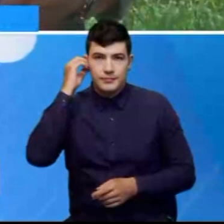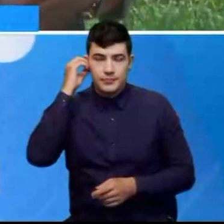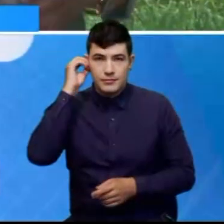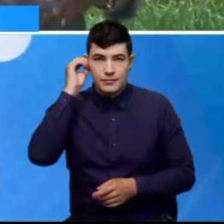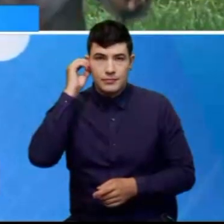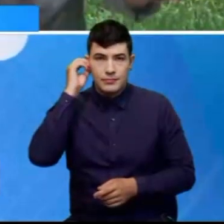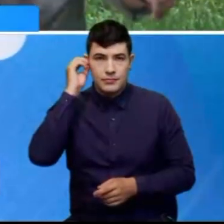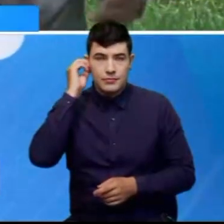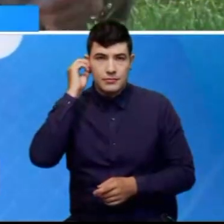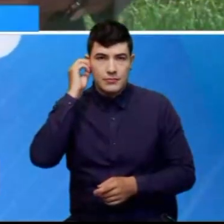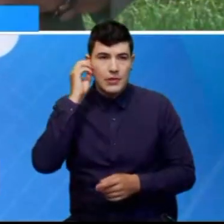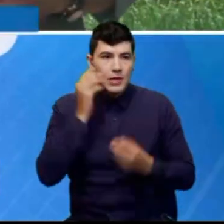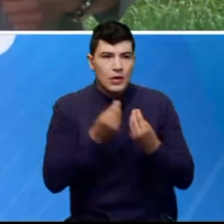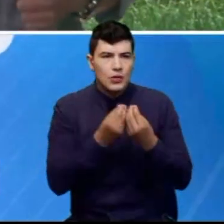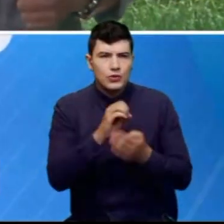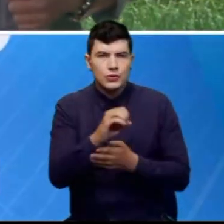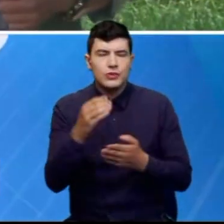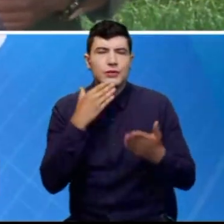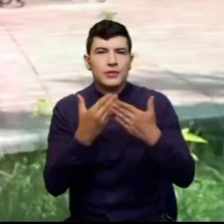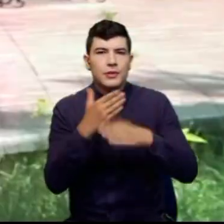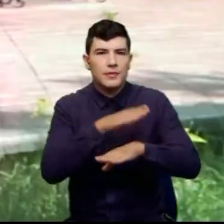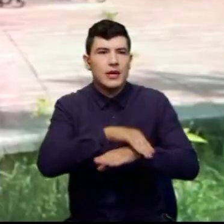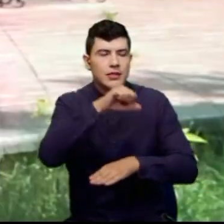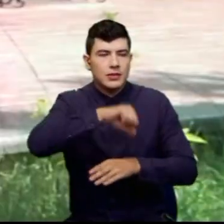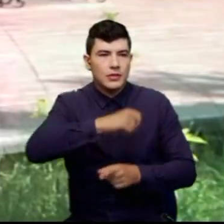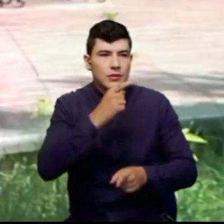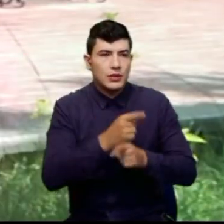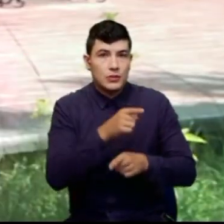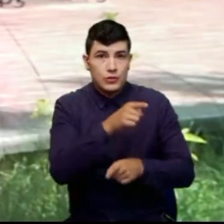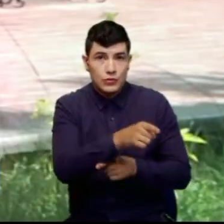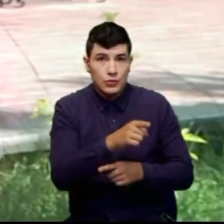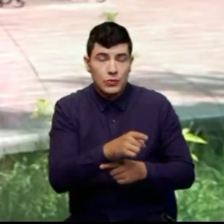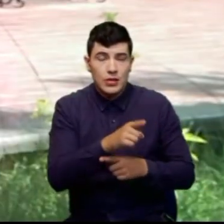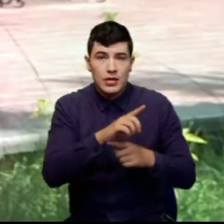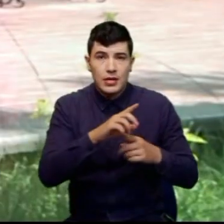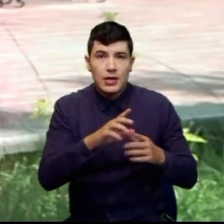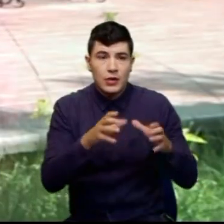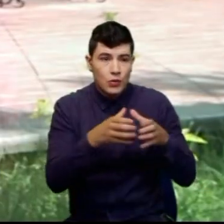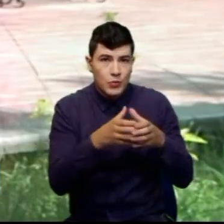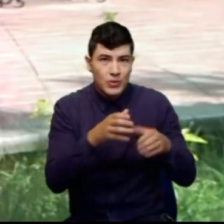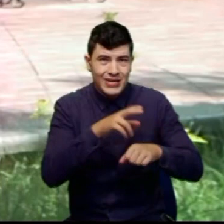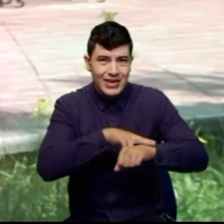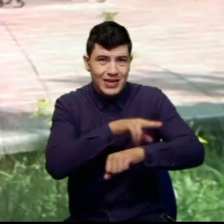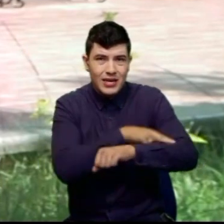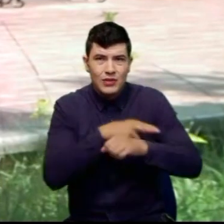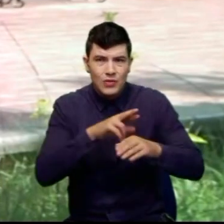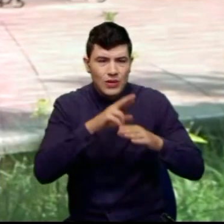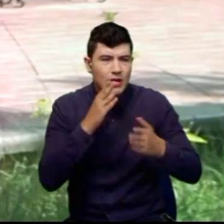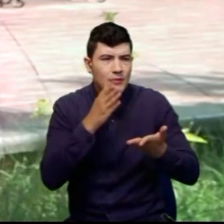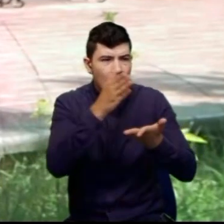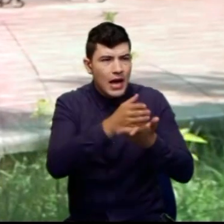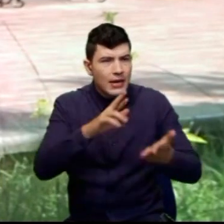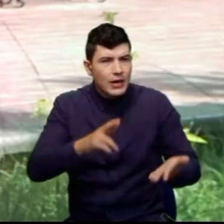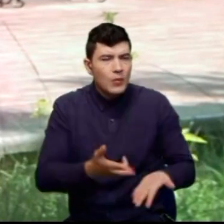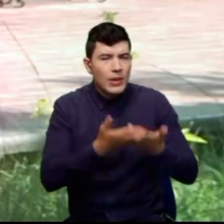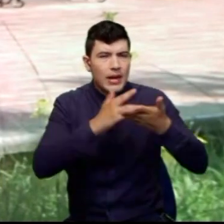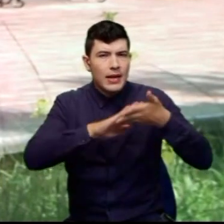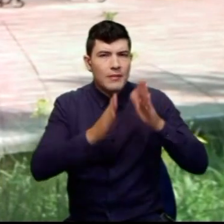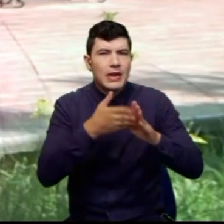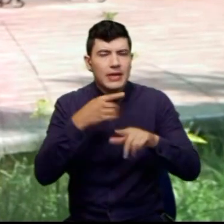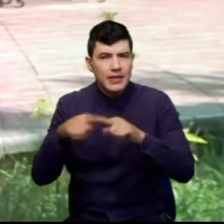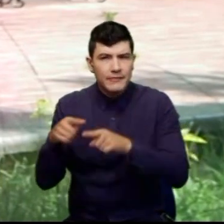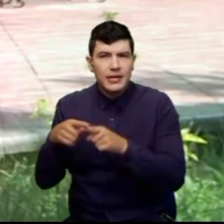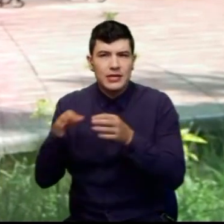Compañero, muy buenas tardes. Serios cuestionamientos ha hecho la Comisión por la Vida, la Reconciliación y la Paz del Catatumbo luego del recorrido que se realizó por varios de los